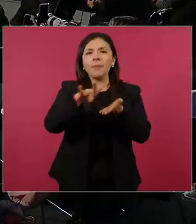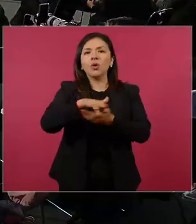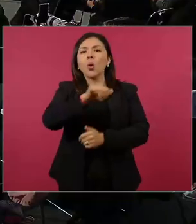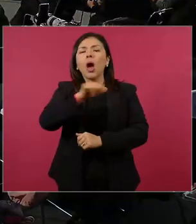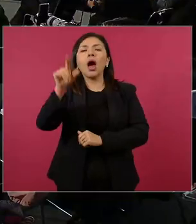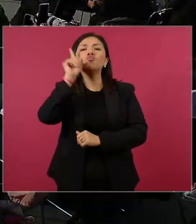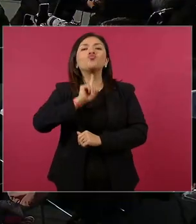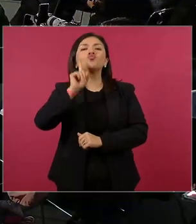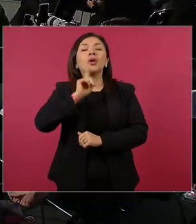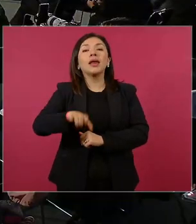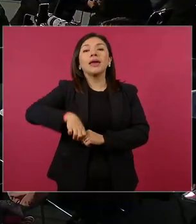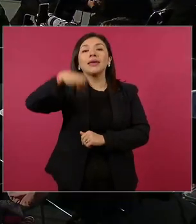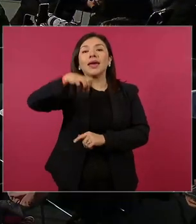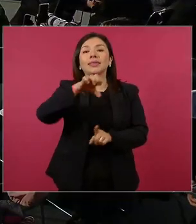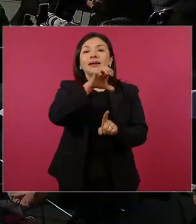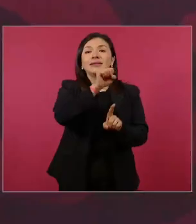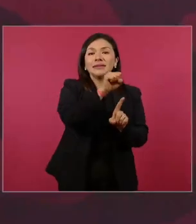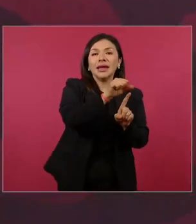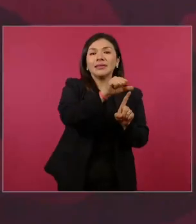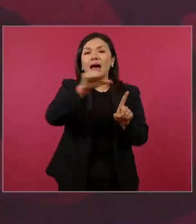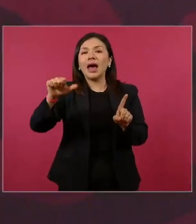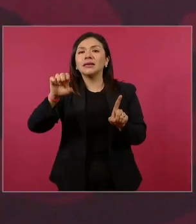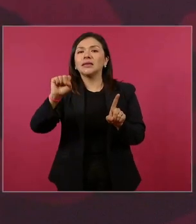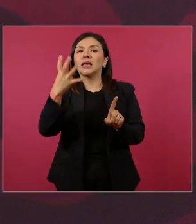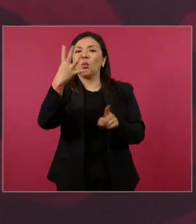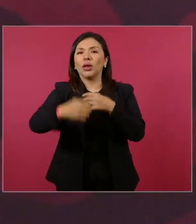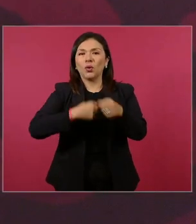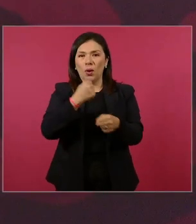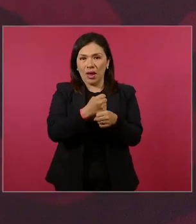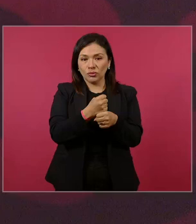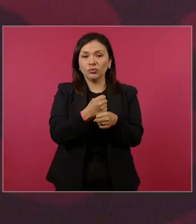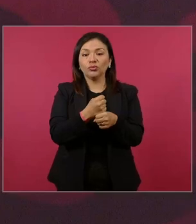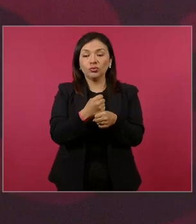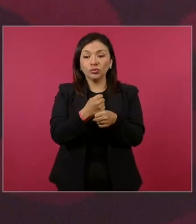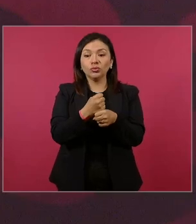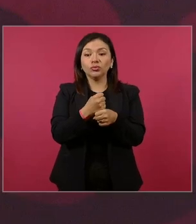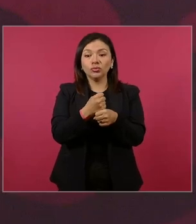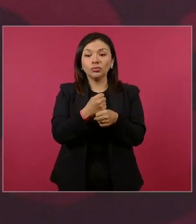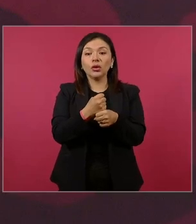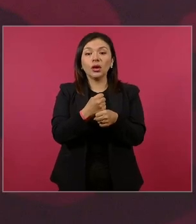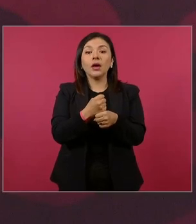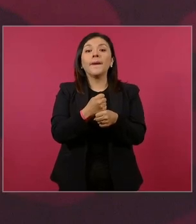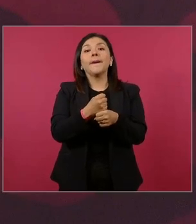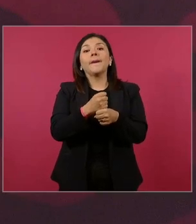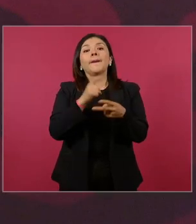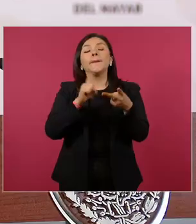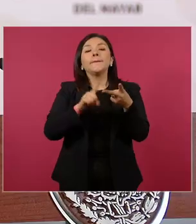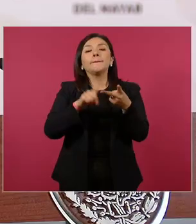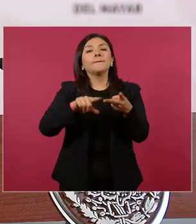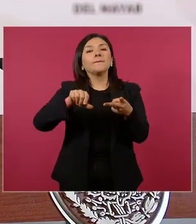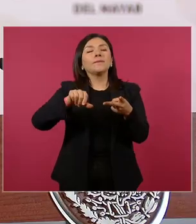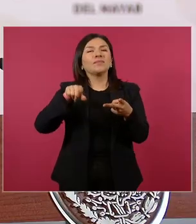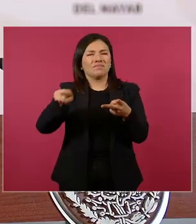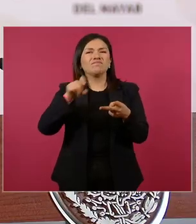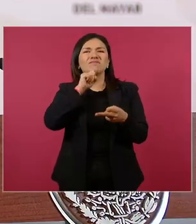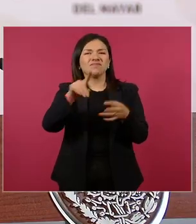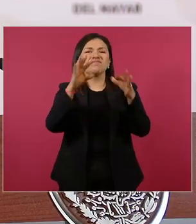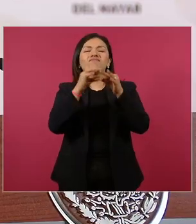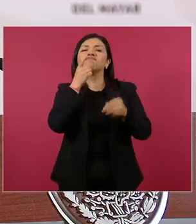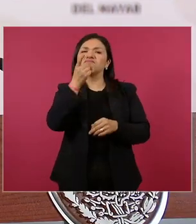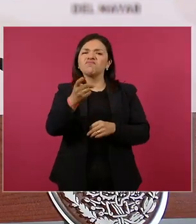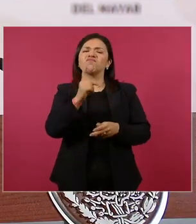de 60 a 64 años, el programa que ofreció de